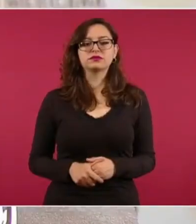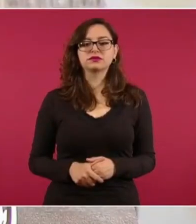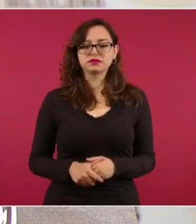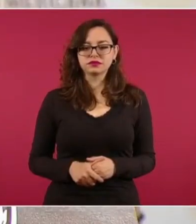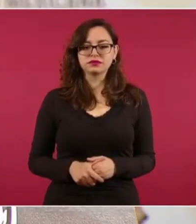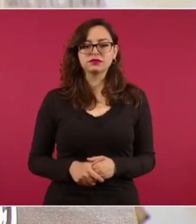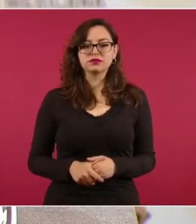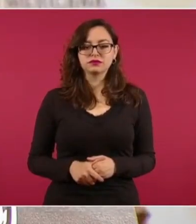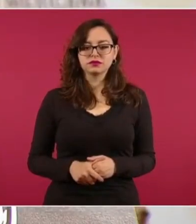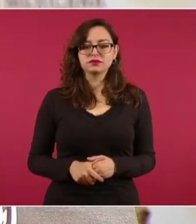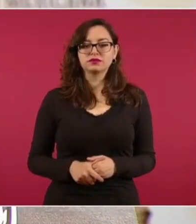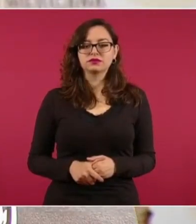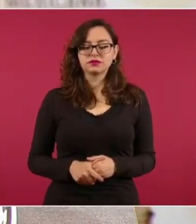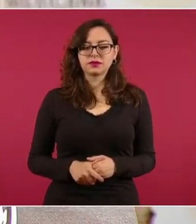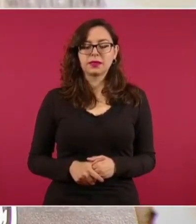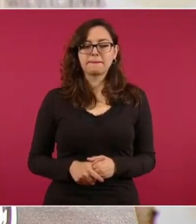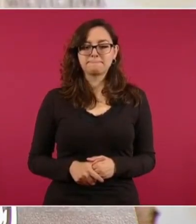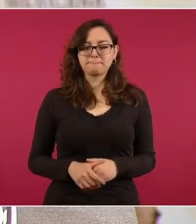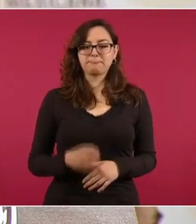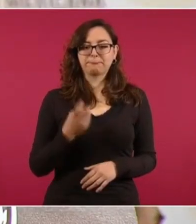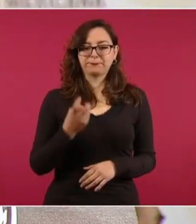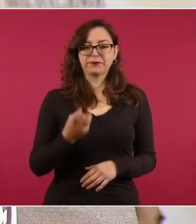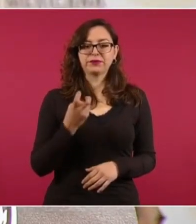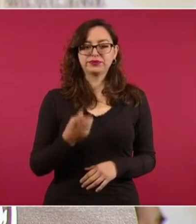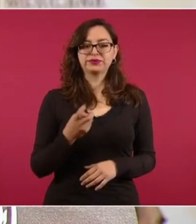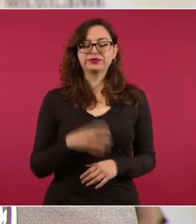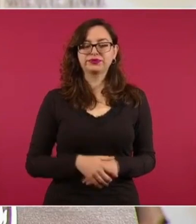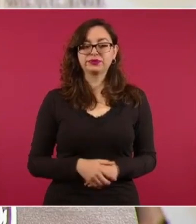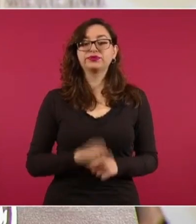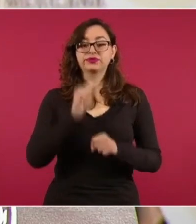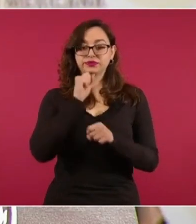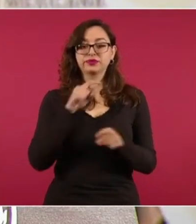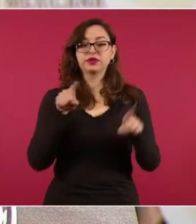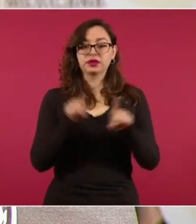Sí, sí, y Río también.